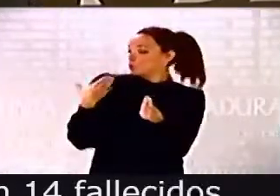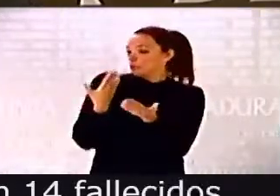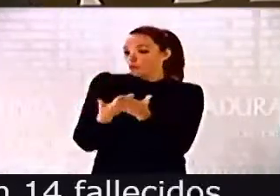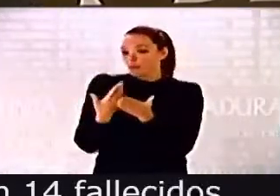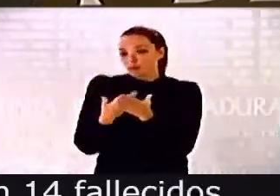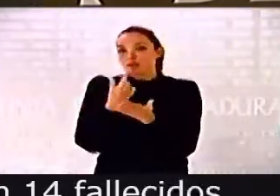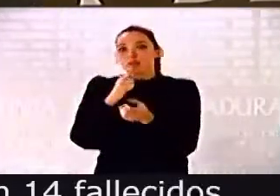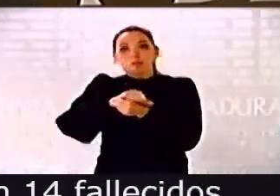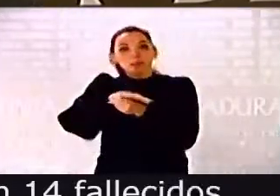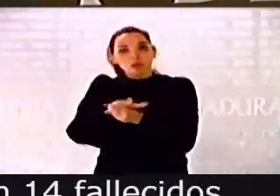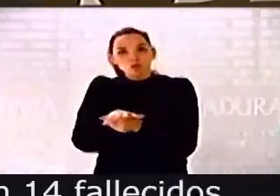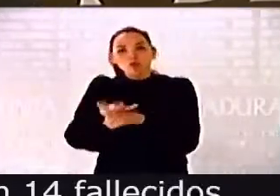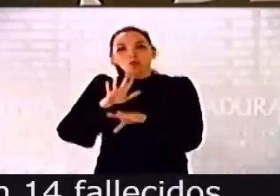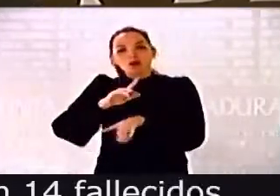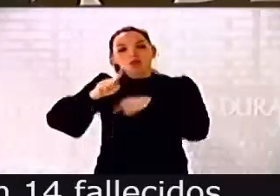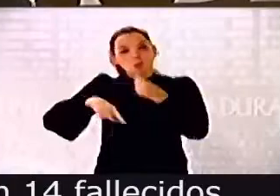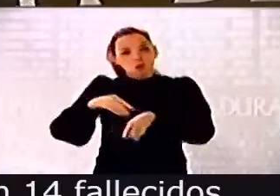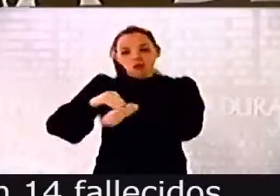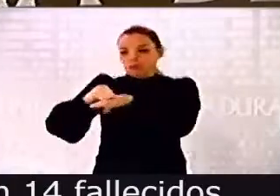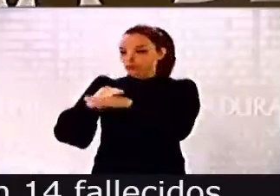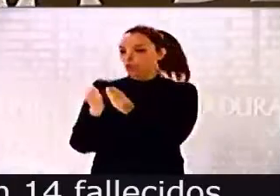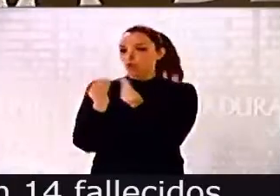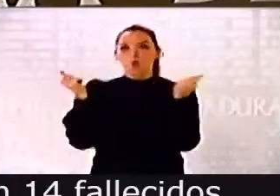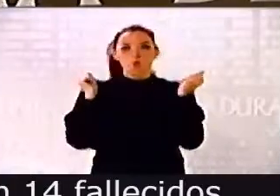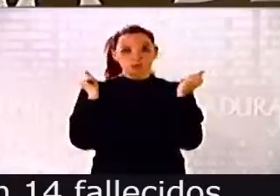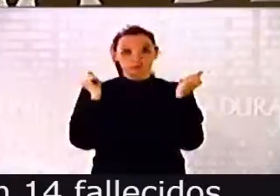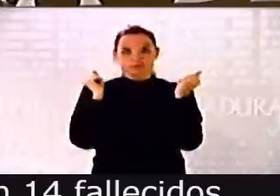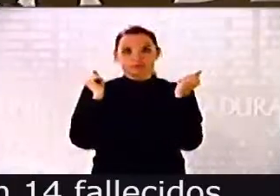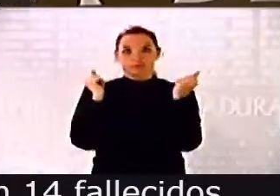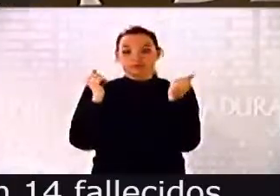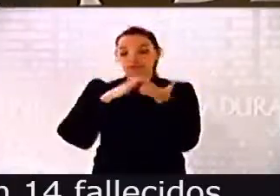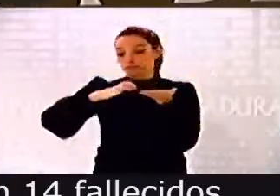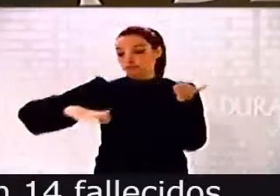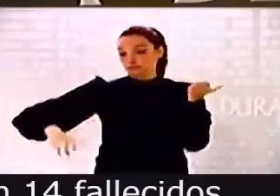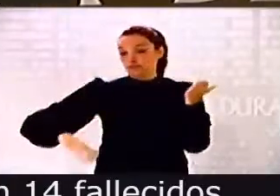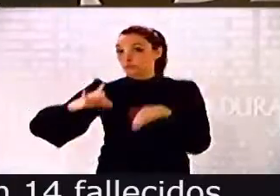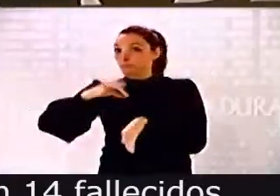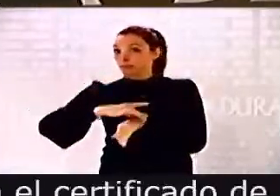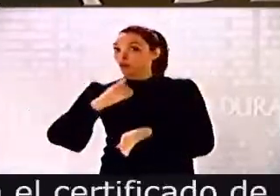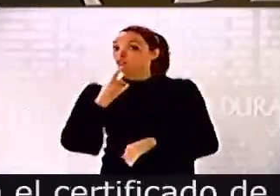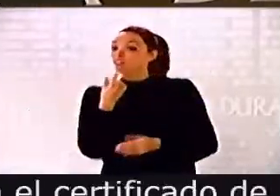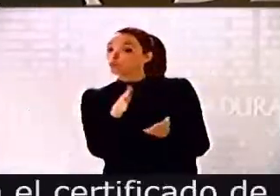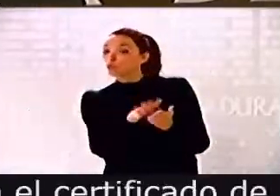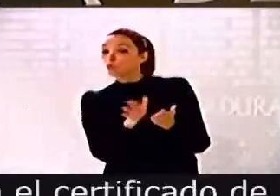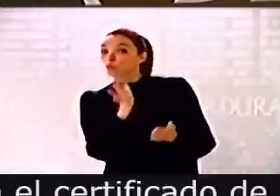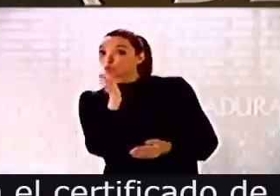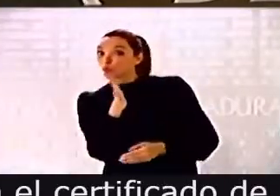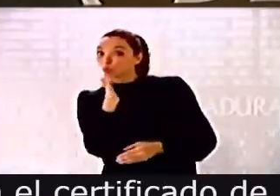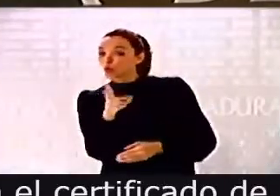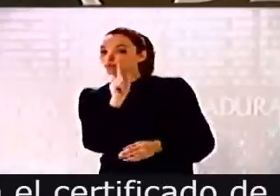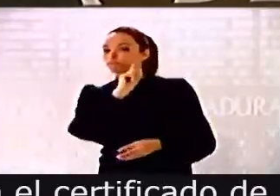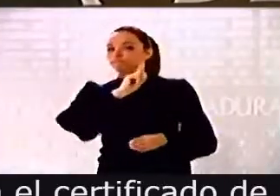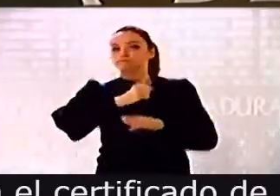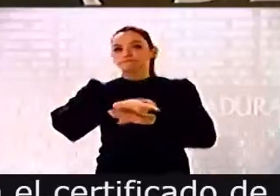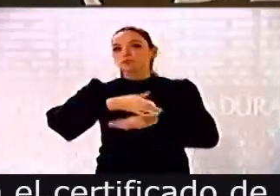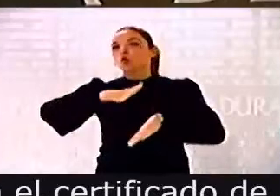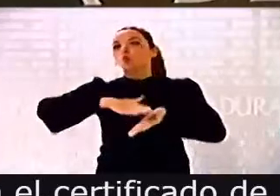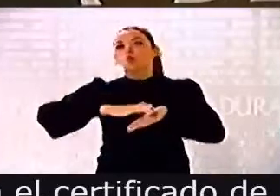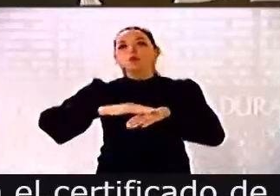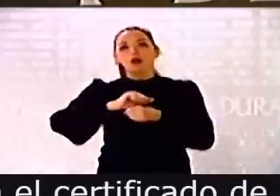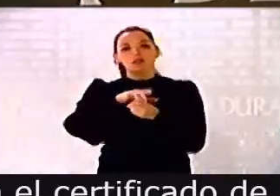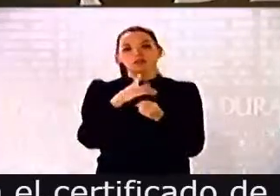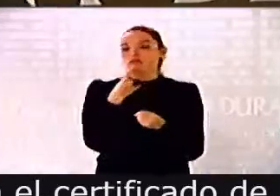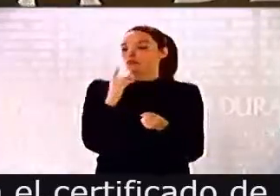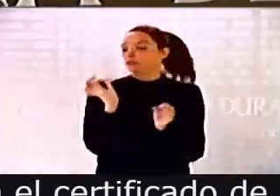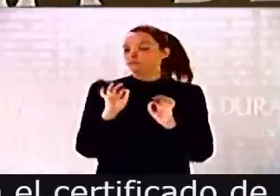tuvieron el virus y se curaron del virus, en el certificado de defunción en ningún caso el facultativo ha consignado como causa de la muerte